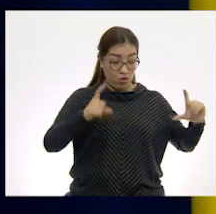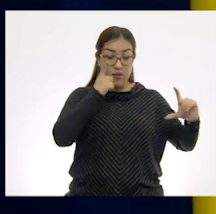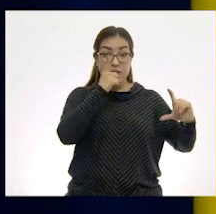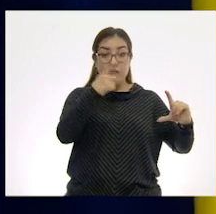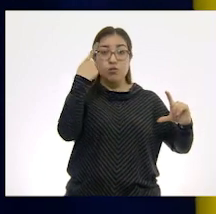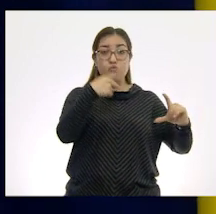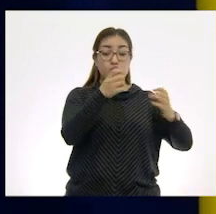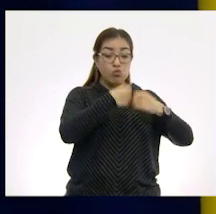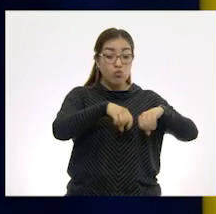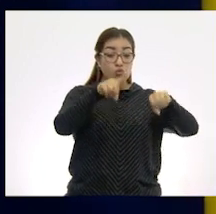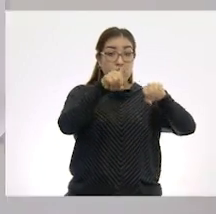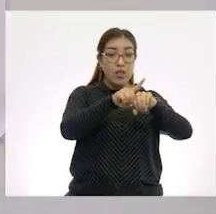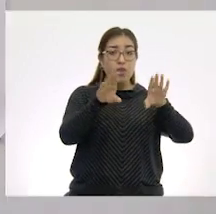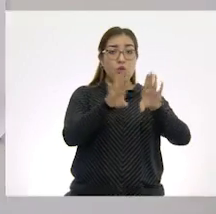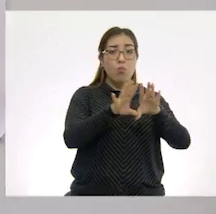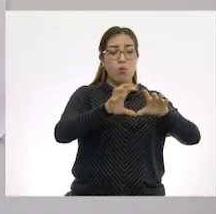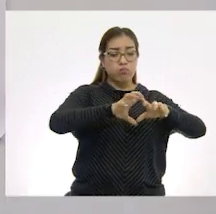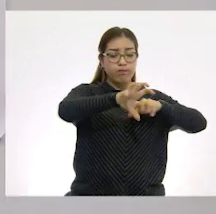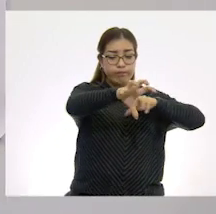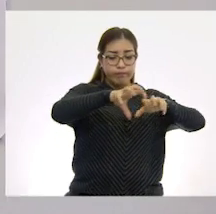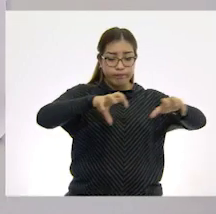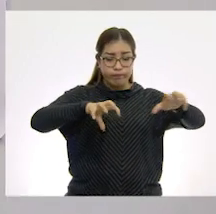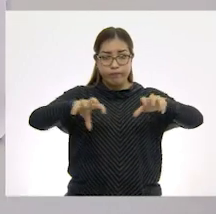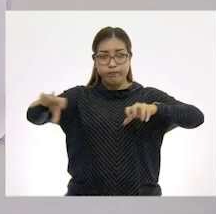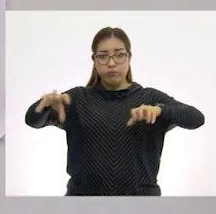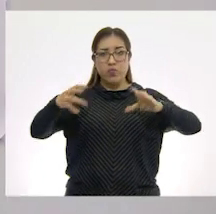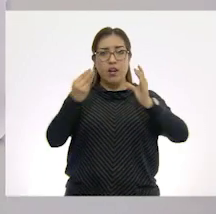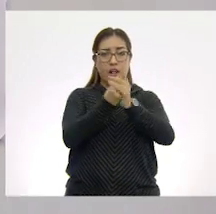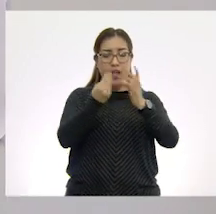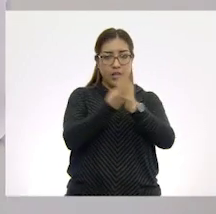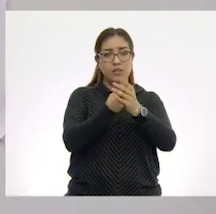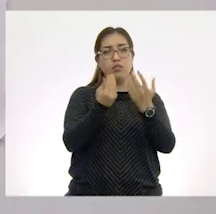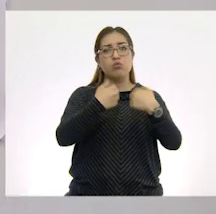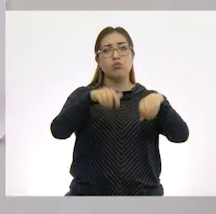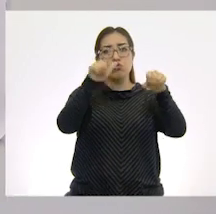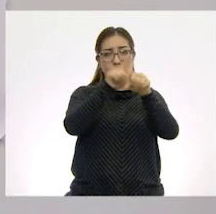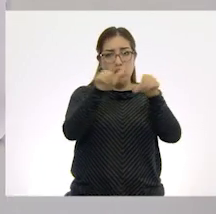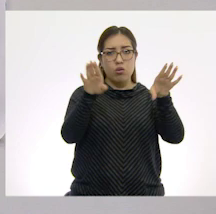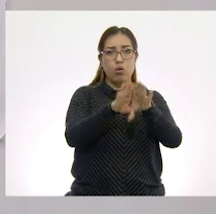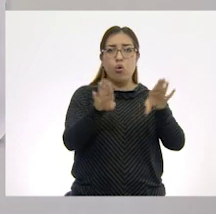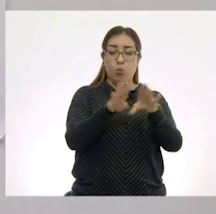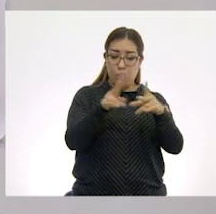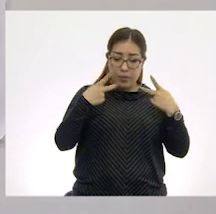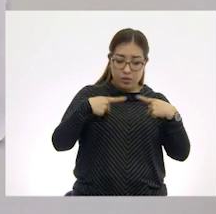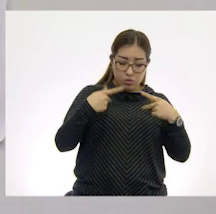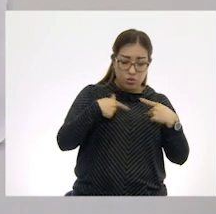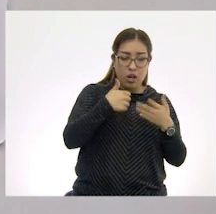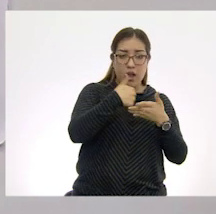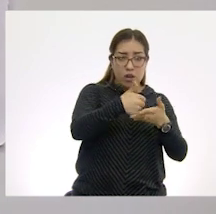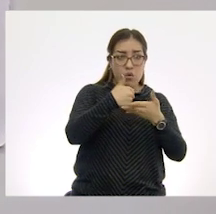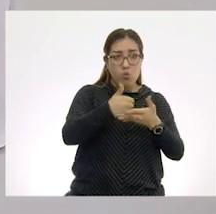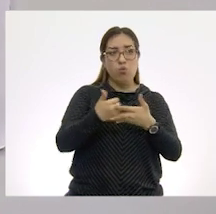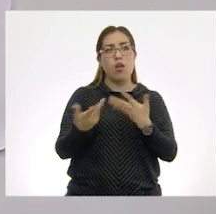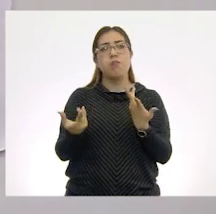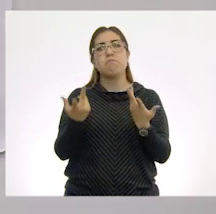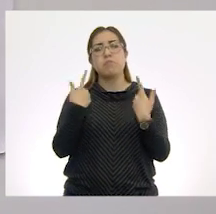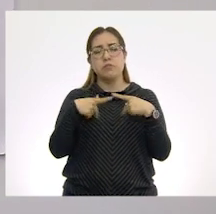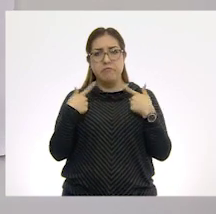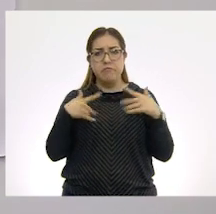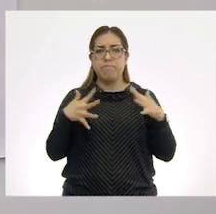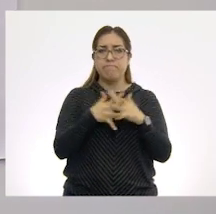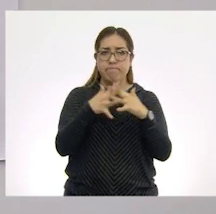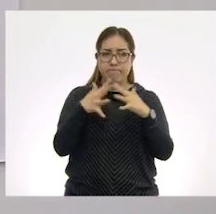su sociedad en clases sociales, integradas por nobles, funcionarios, guerreros que pertenecían a la clase